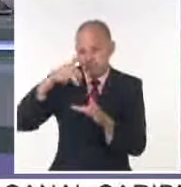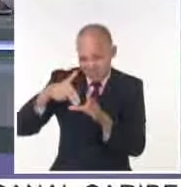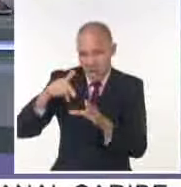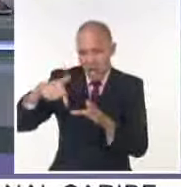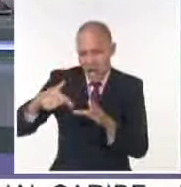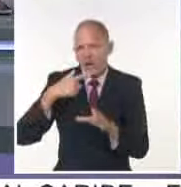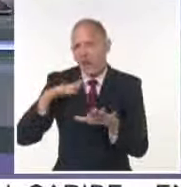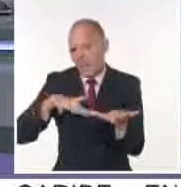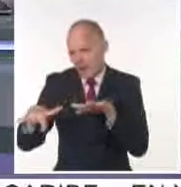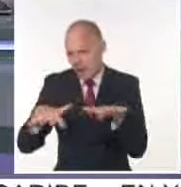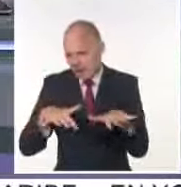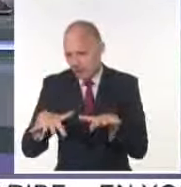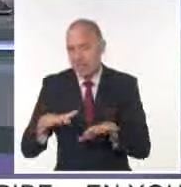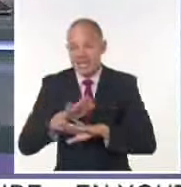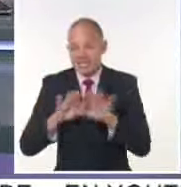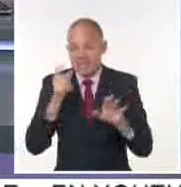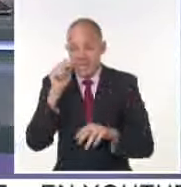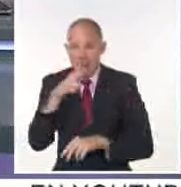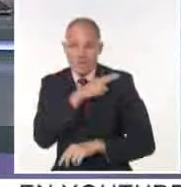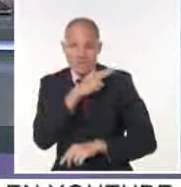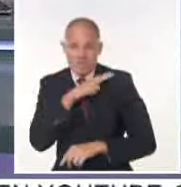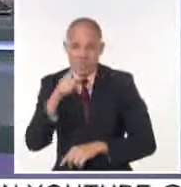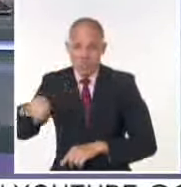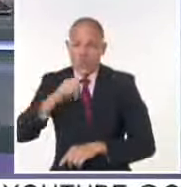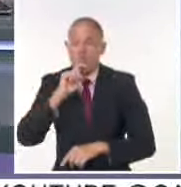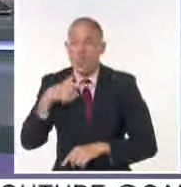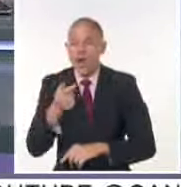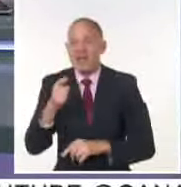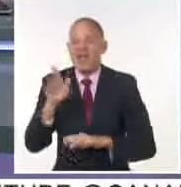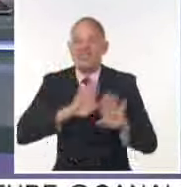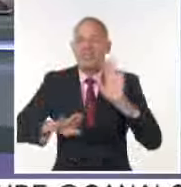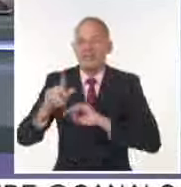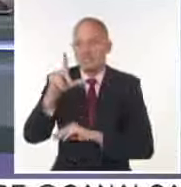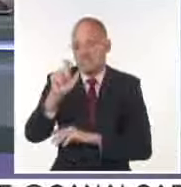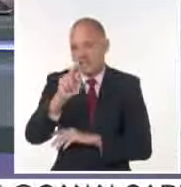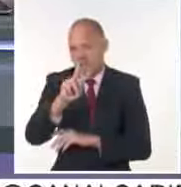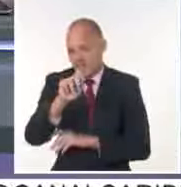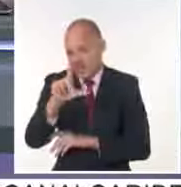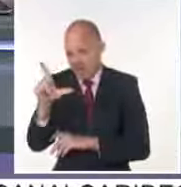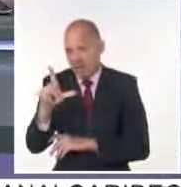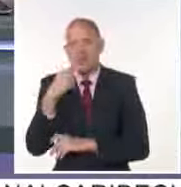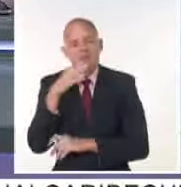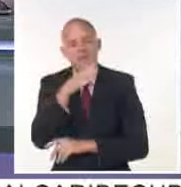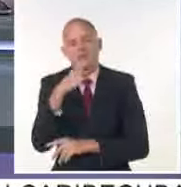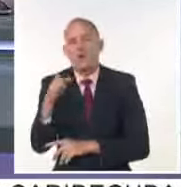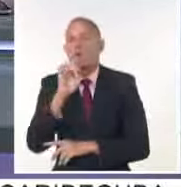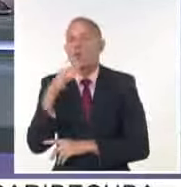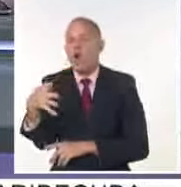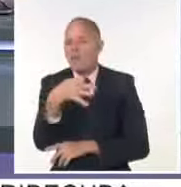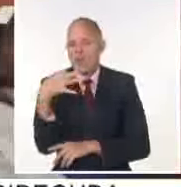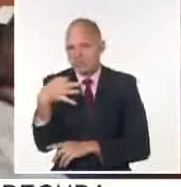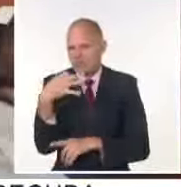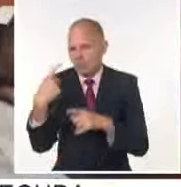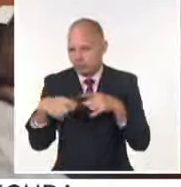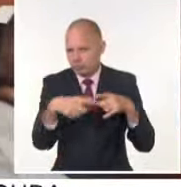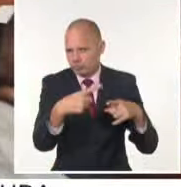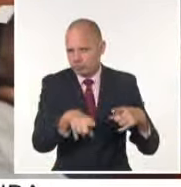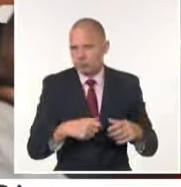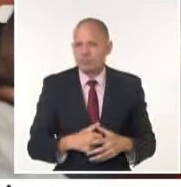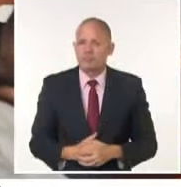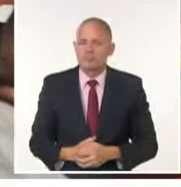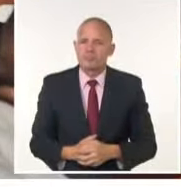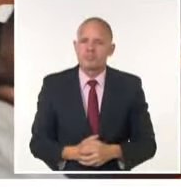Mayor Nacional de la defensa civil general de división Ramón pardo guerra durante su visita a los municipios del Sur del territorio